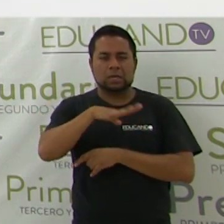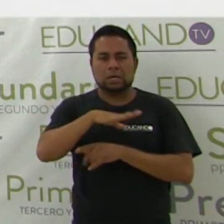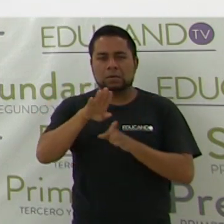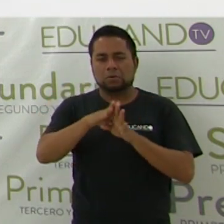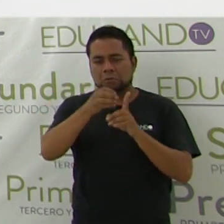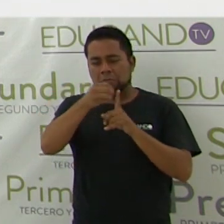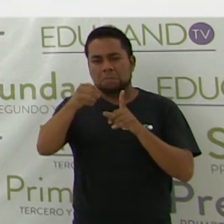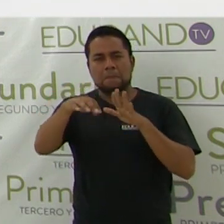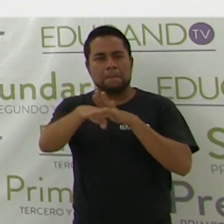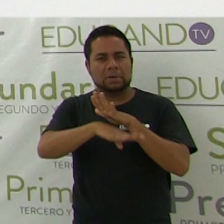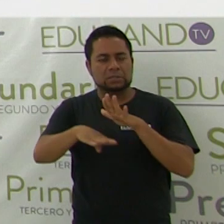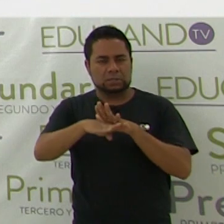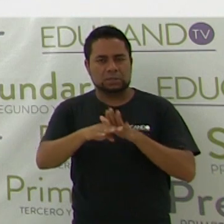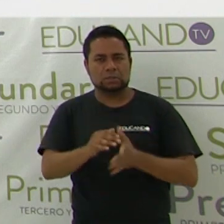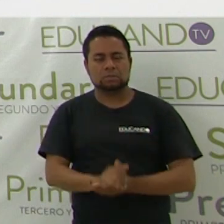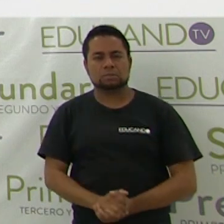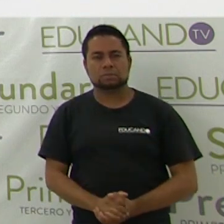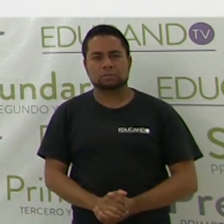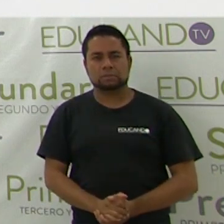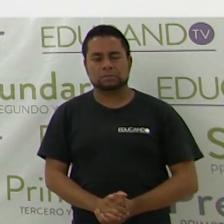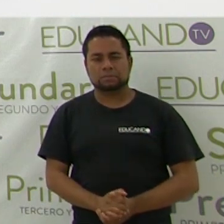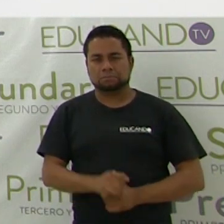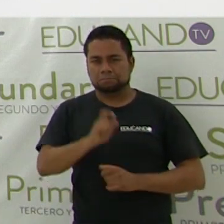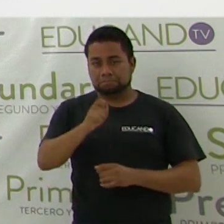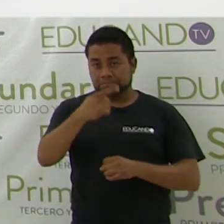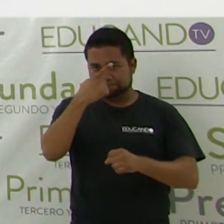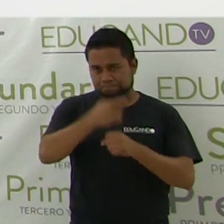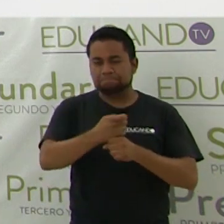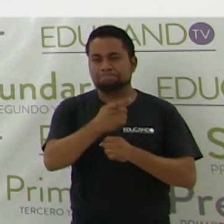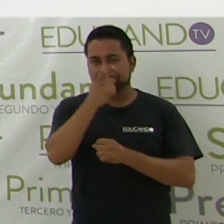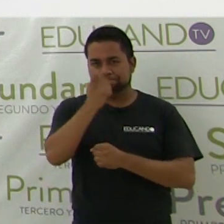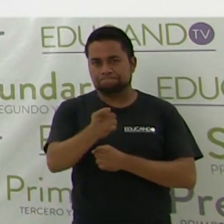estructura básica, que es la primera